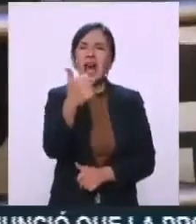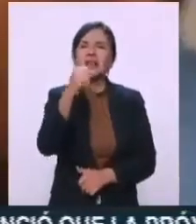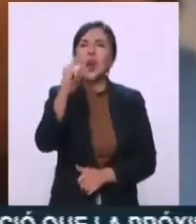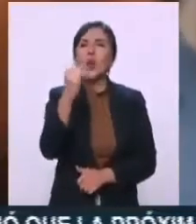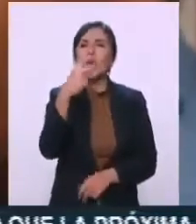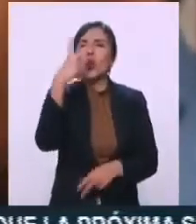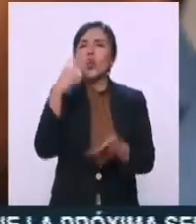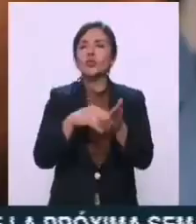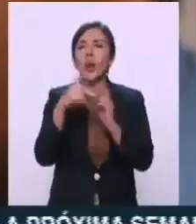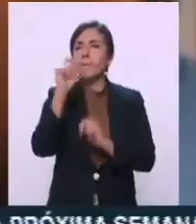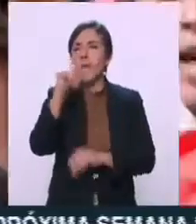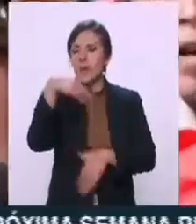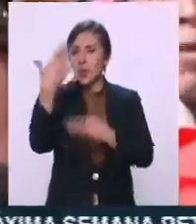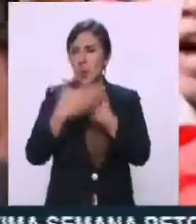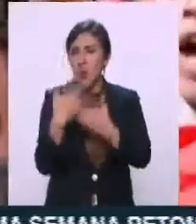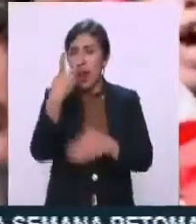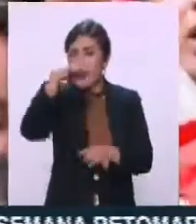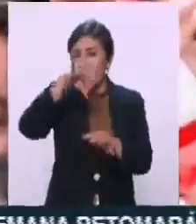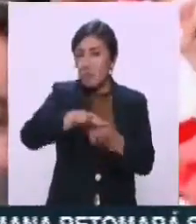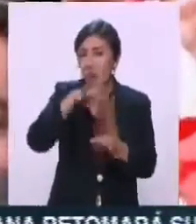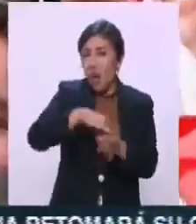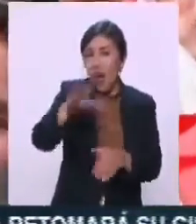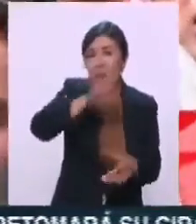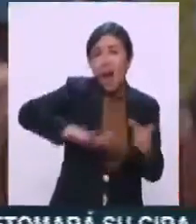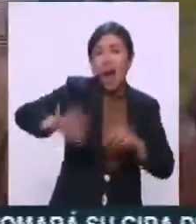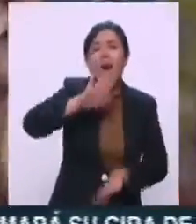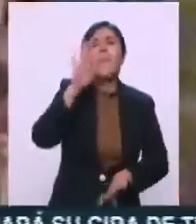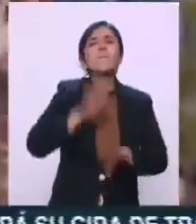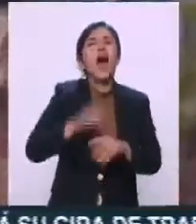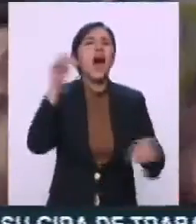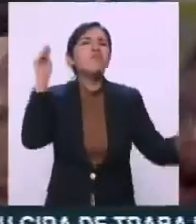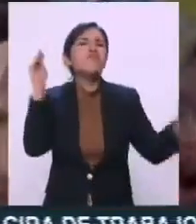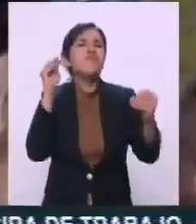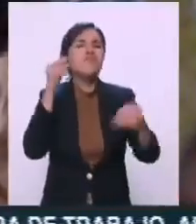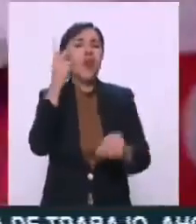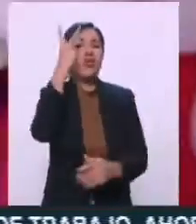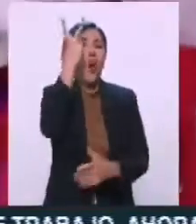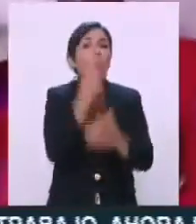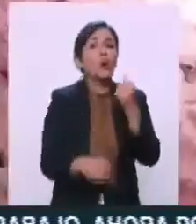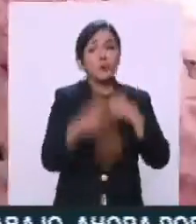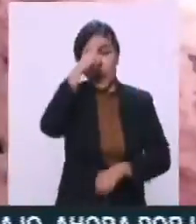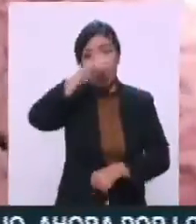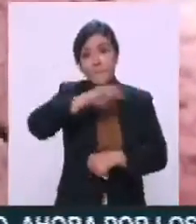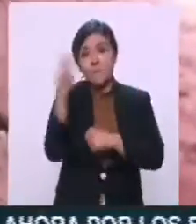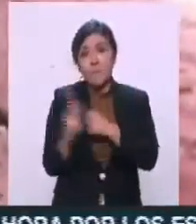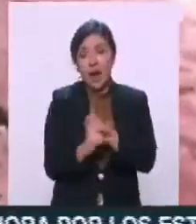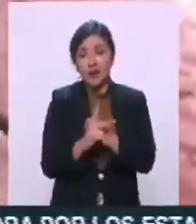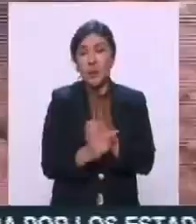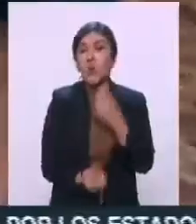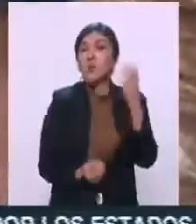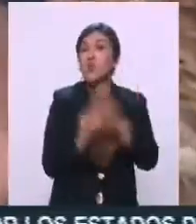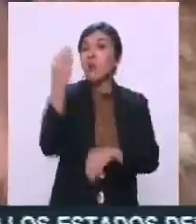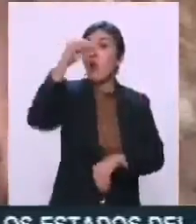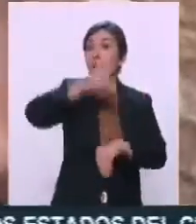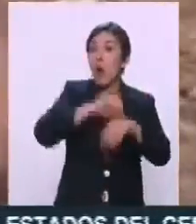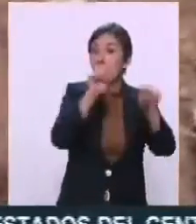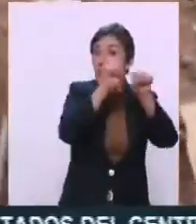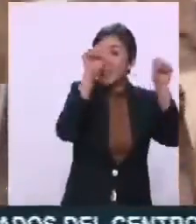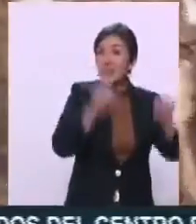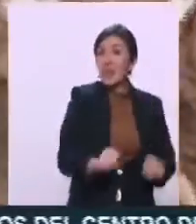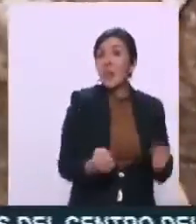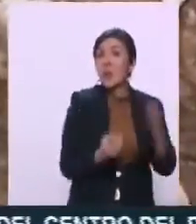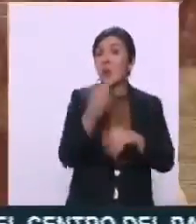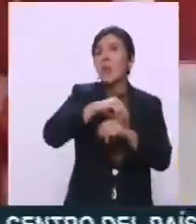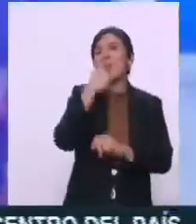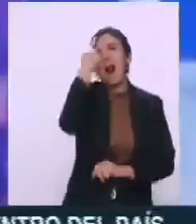de 2021. Elecciones en las que se dirimen dos propuestas de país, la de la restauración del sistema que dio lugar